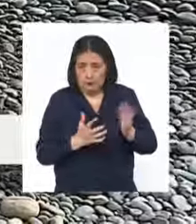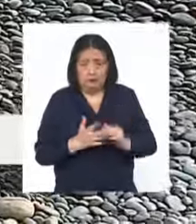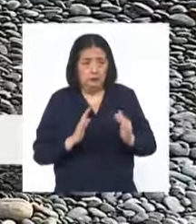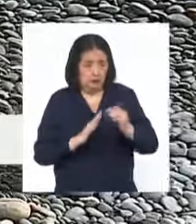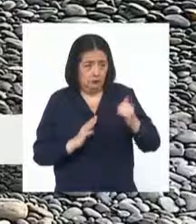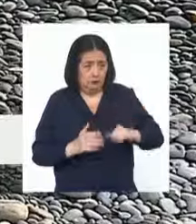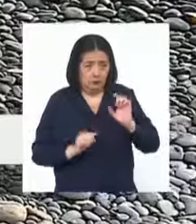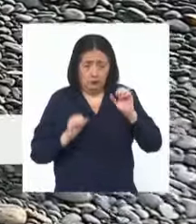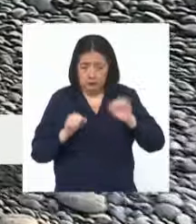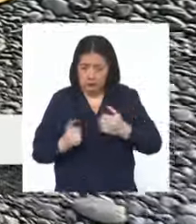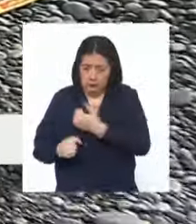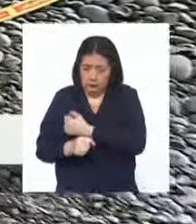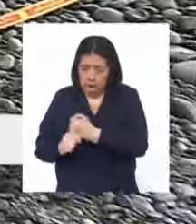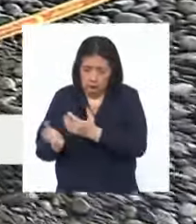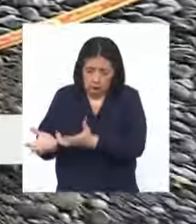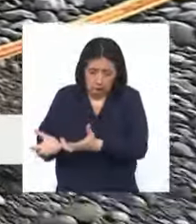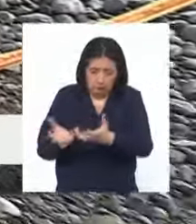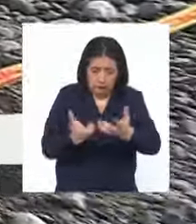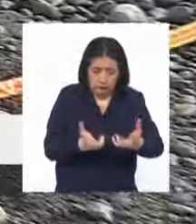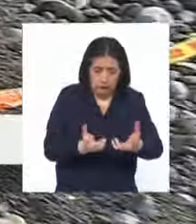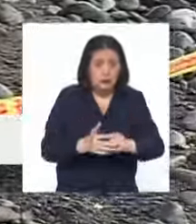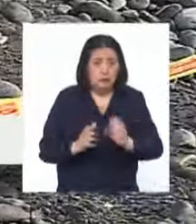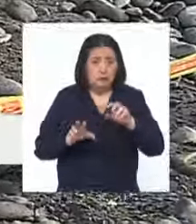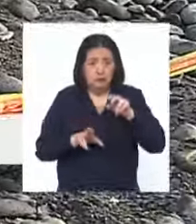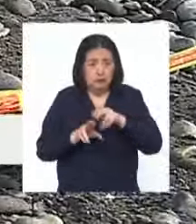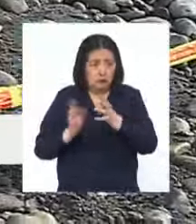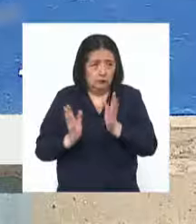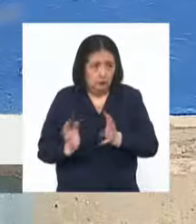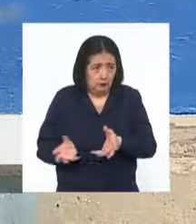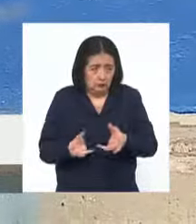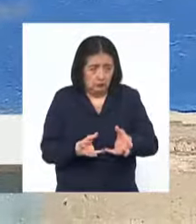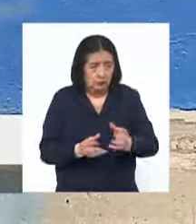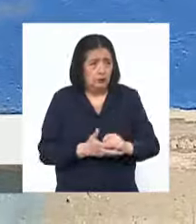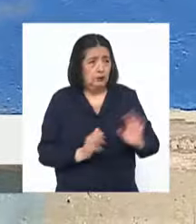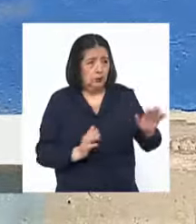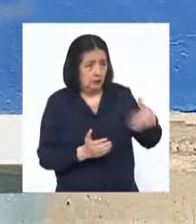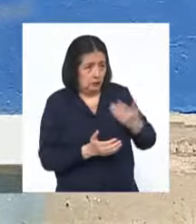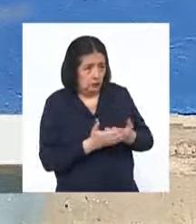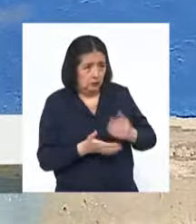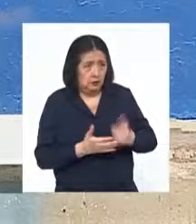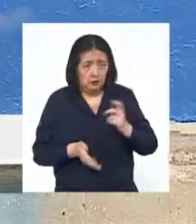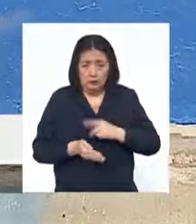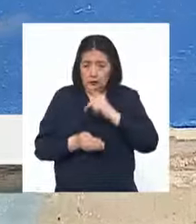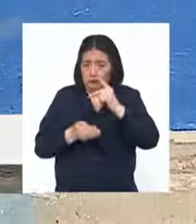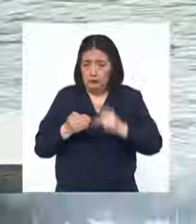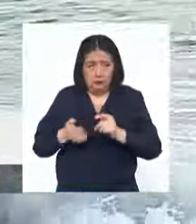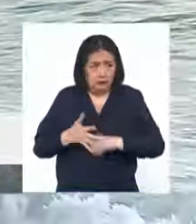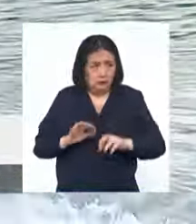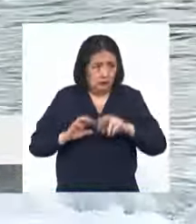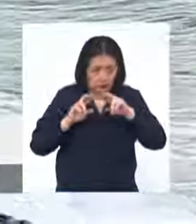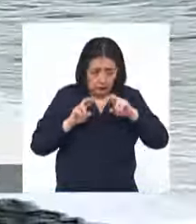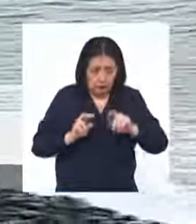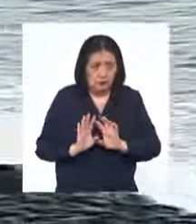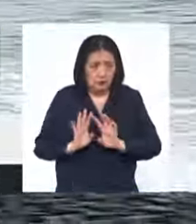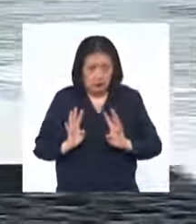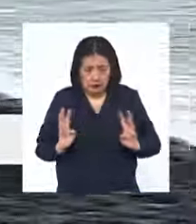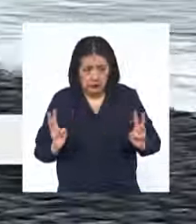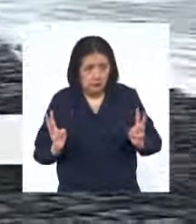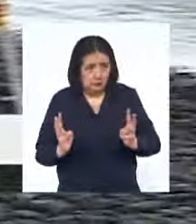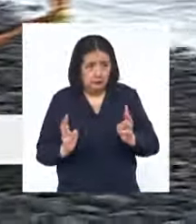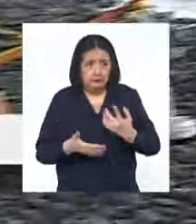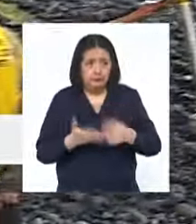que el menor fue rescatado por el surfista y fue puesto en la orilla. Al lugar llegaron los peritos de criminalística que acordonaron la zona